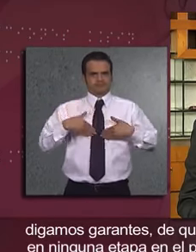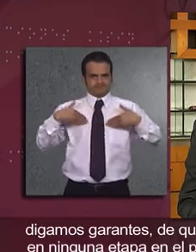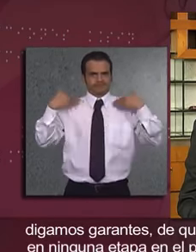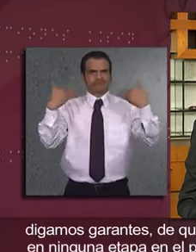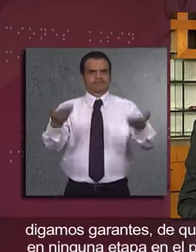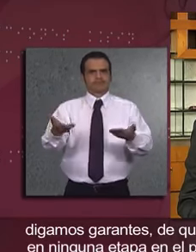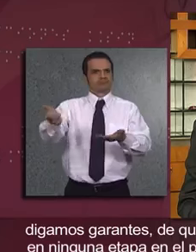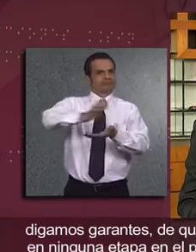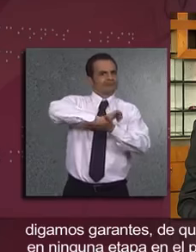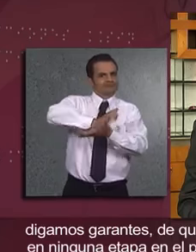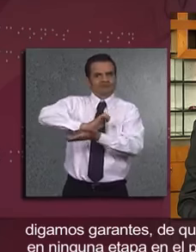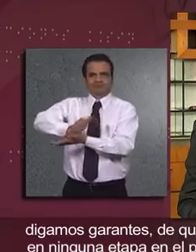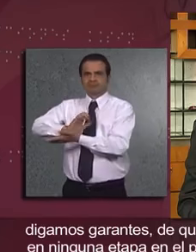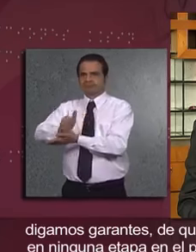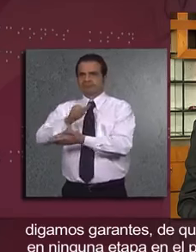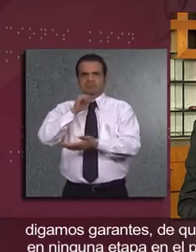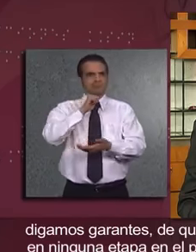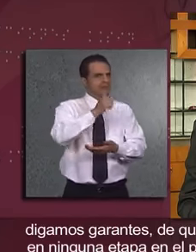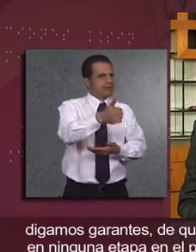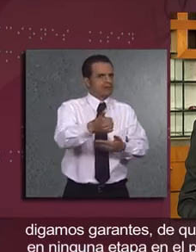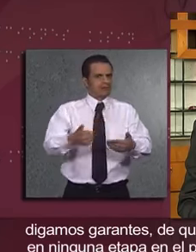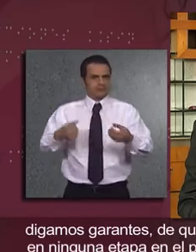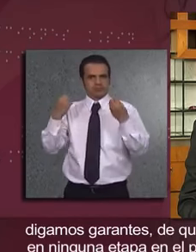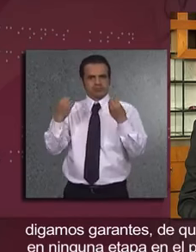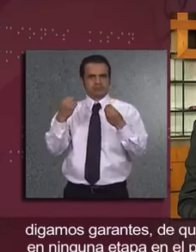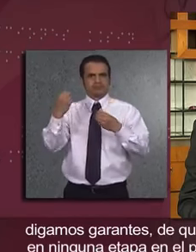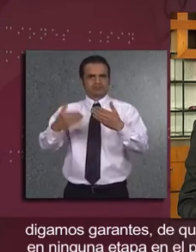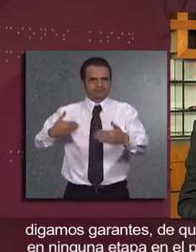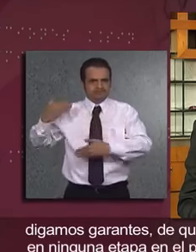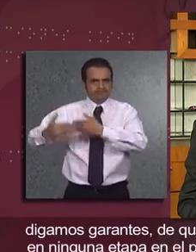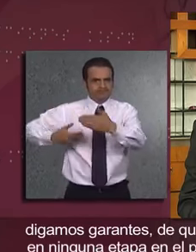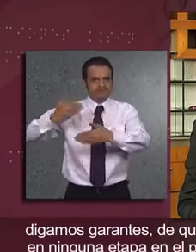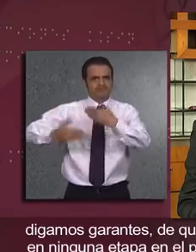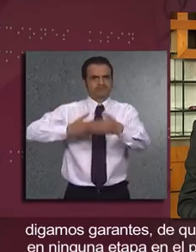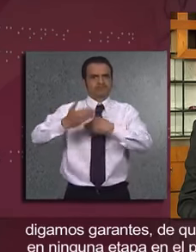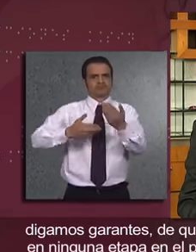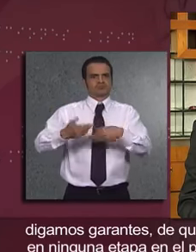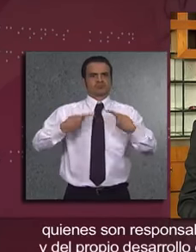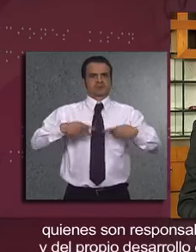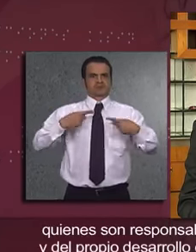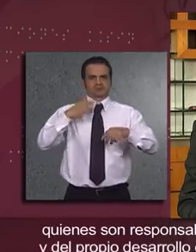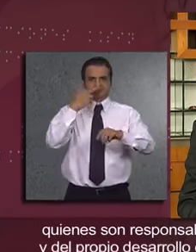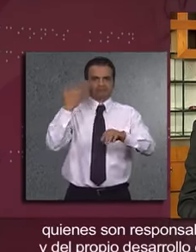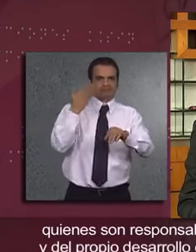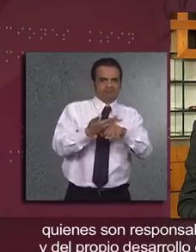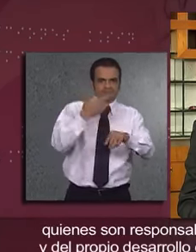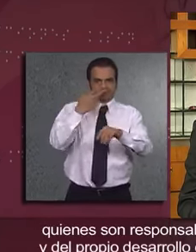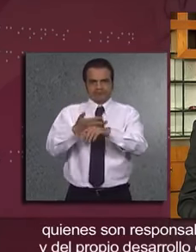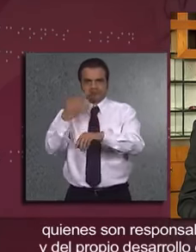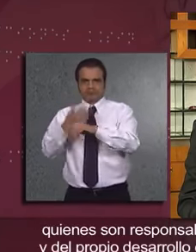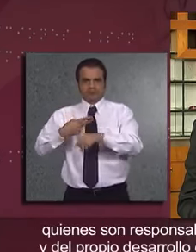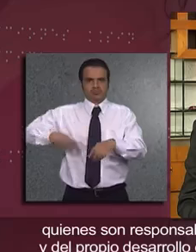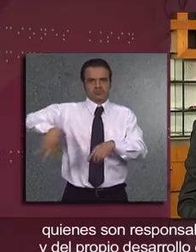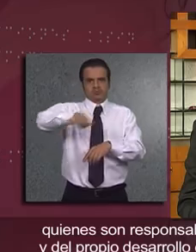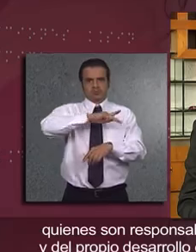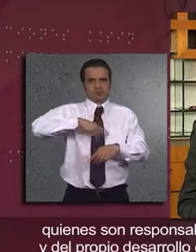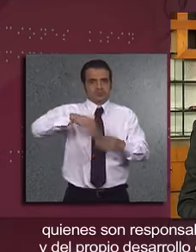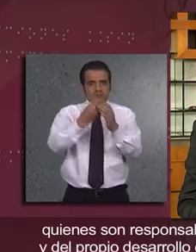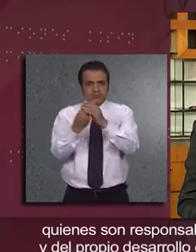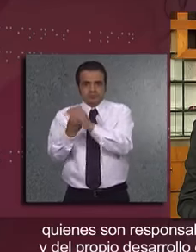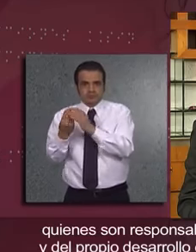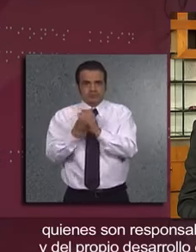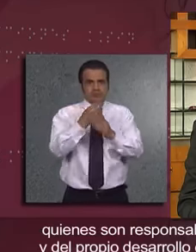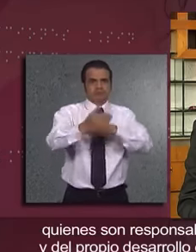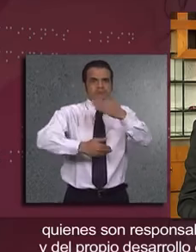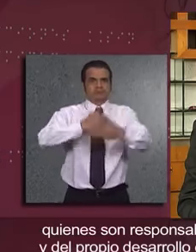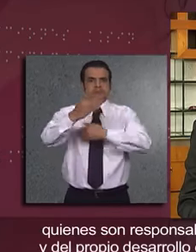digamos, garantes de que no haya discriminación en ninguna etapa en el proceso, y en ese sentido quienes son responsables de la capacitación